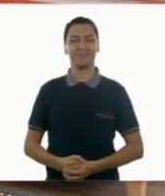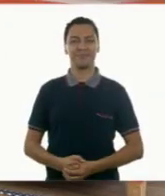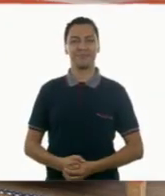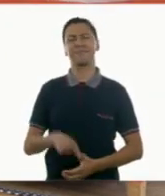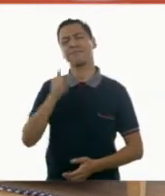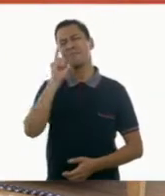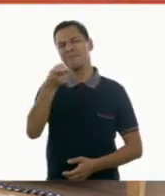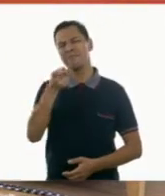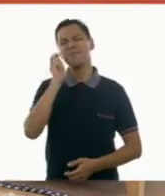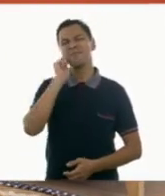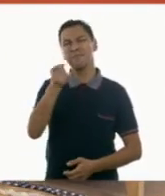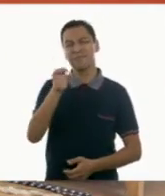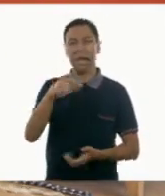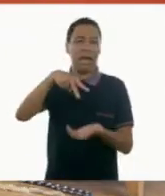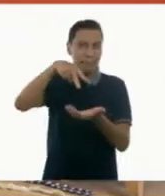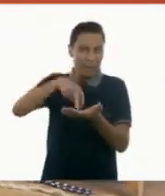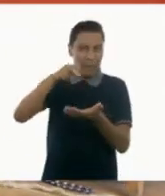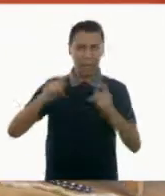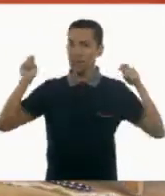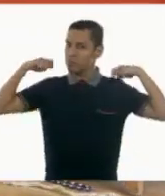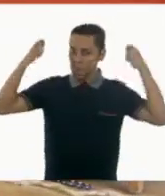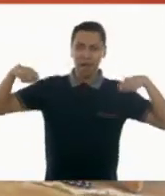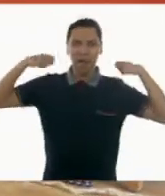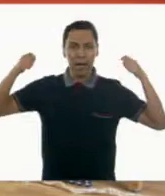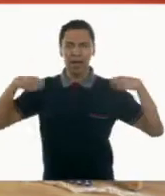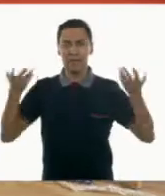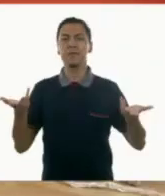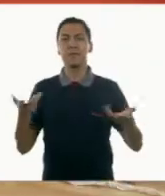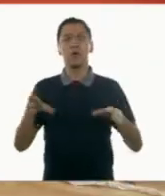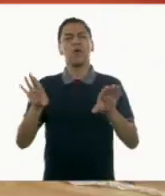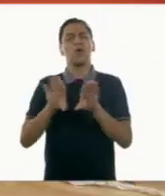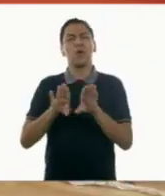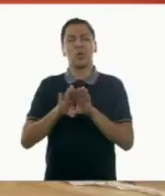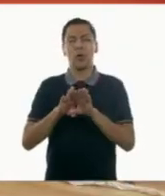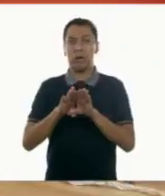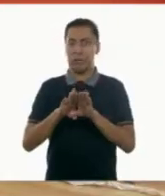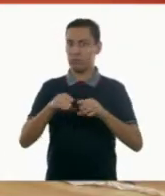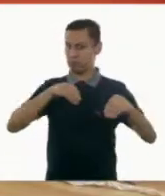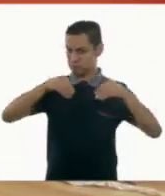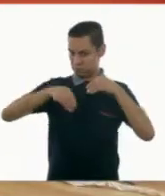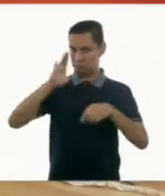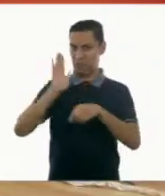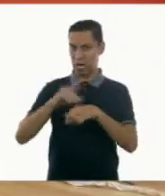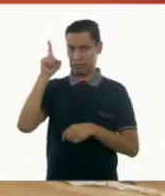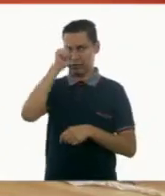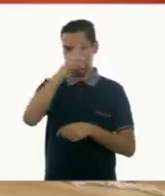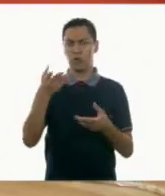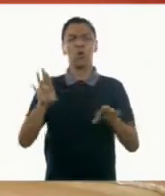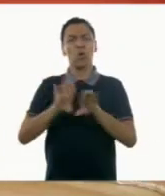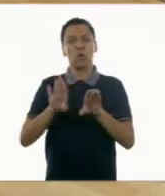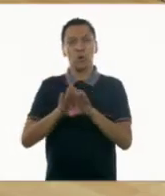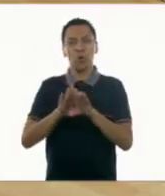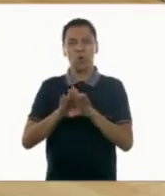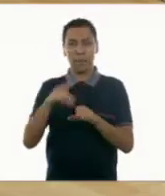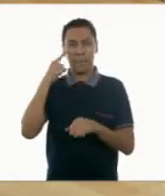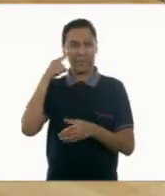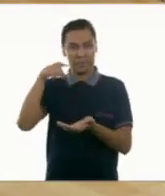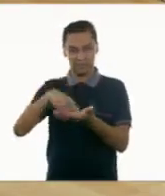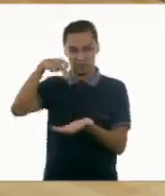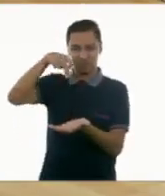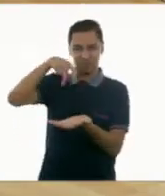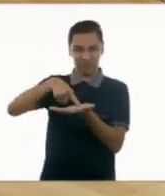Esta es la base del salto de cuerdas, pero hay movimientos más difíciles, como el salto de cojito.